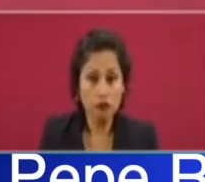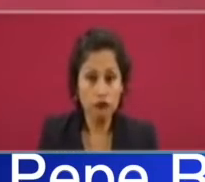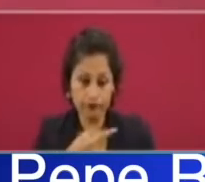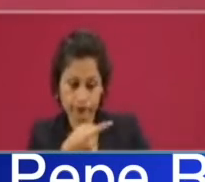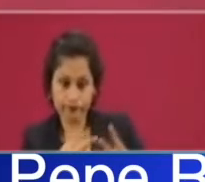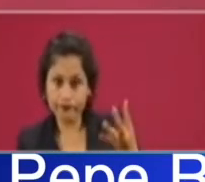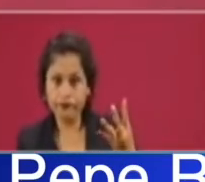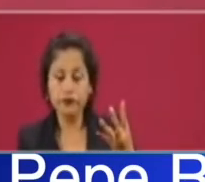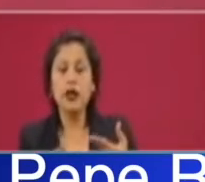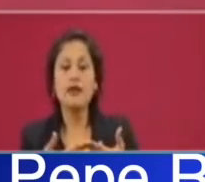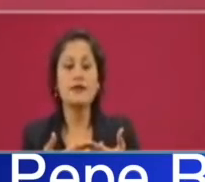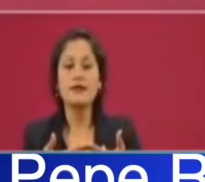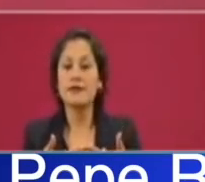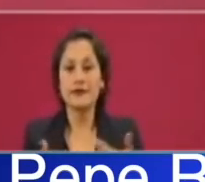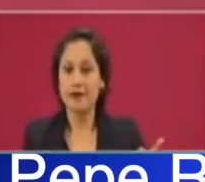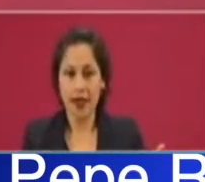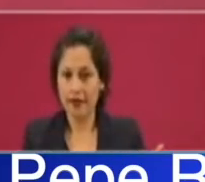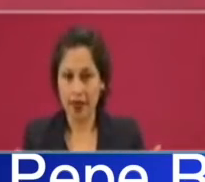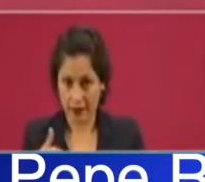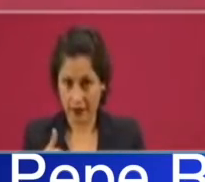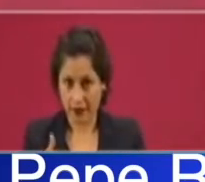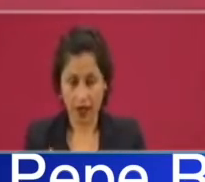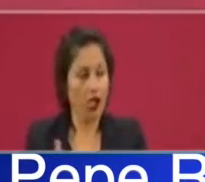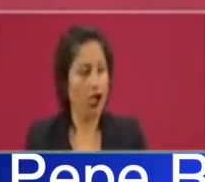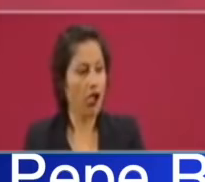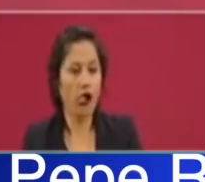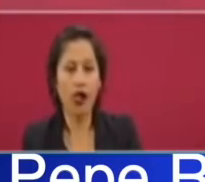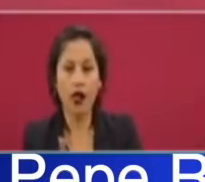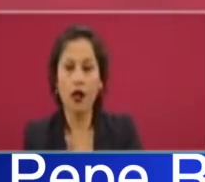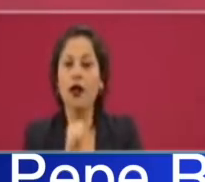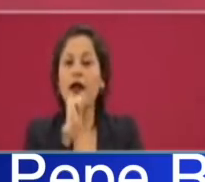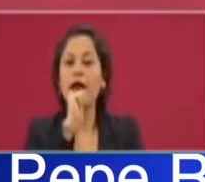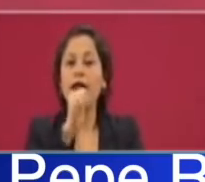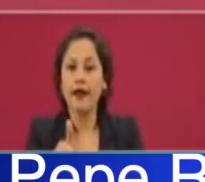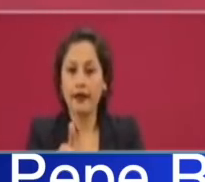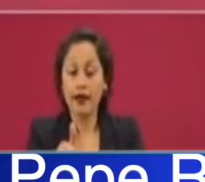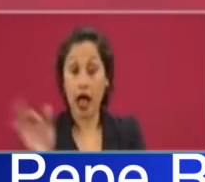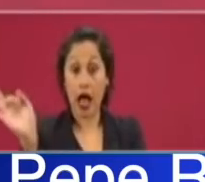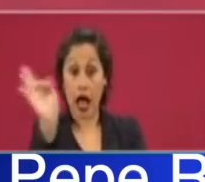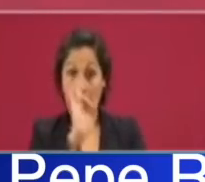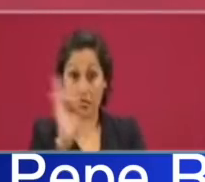Por eso, si hay algo aquí,